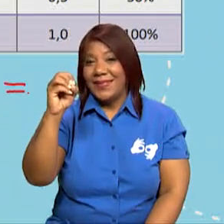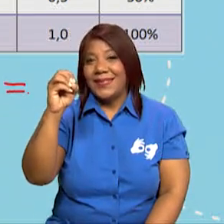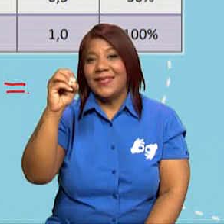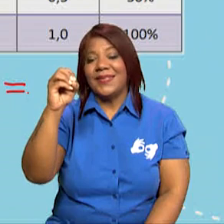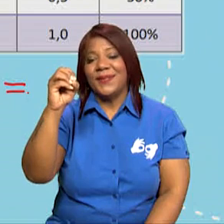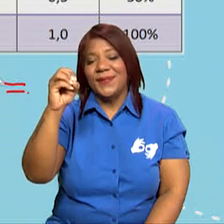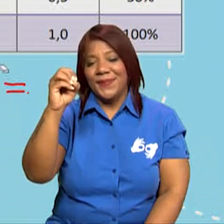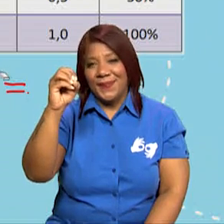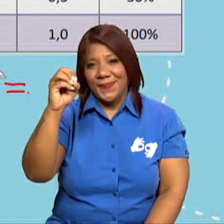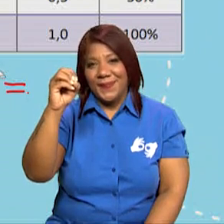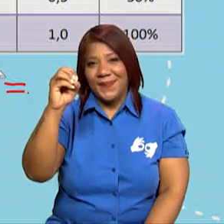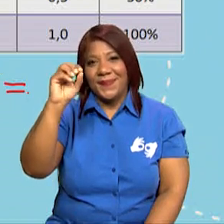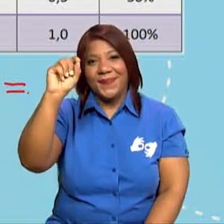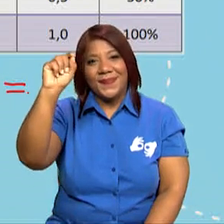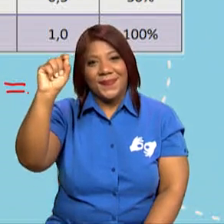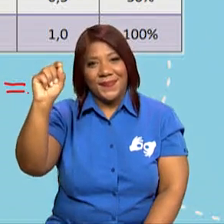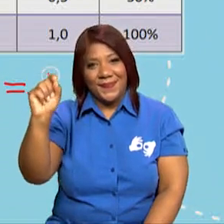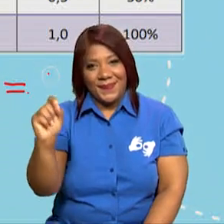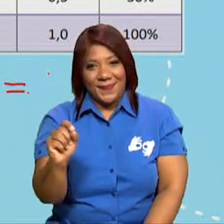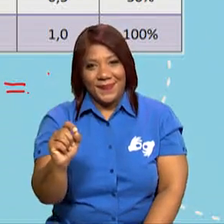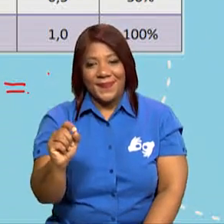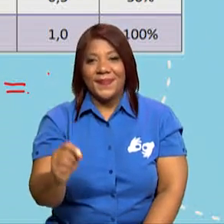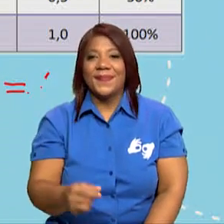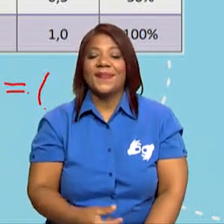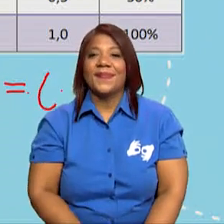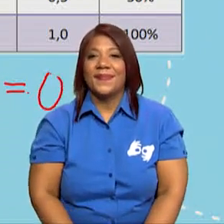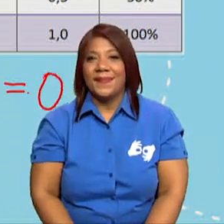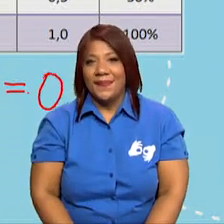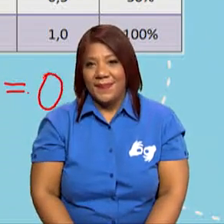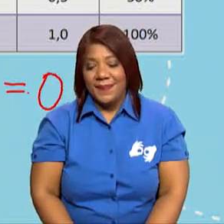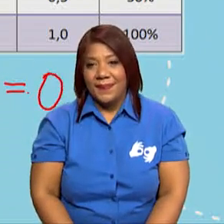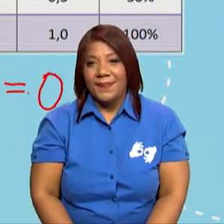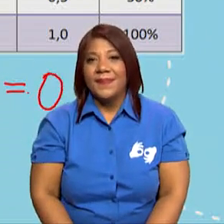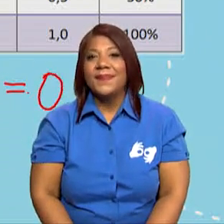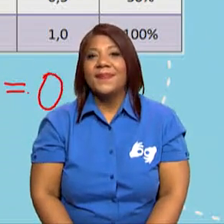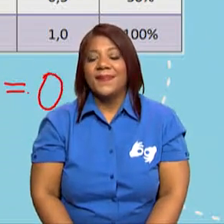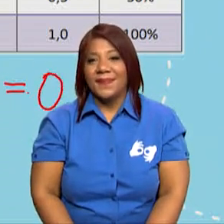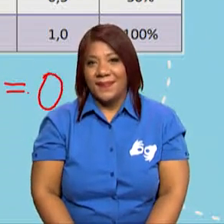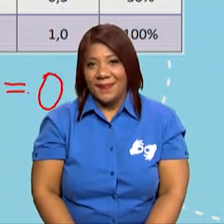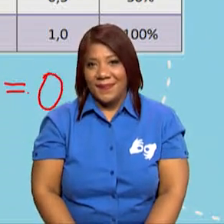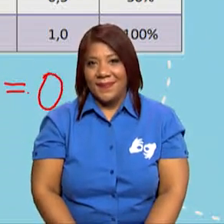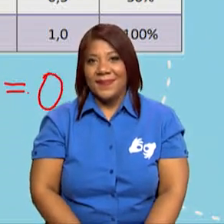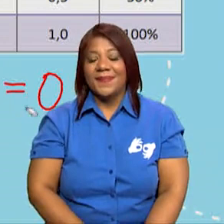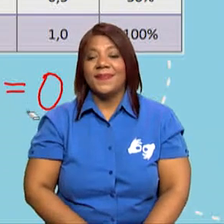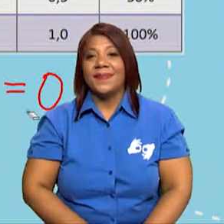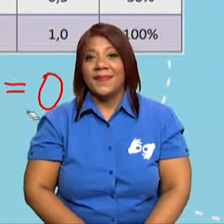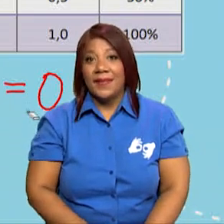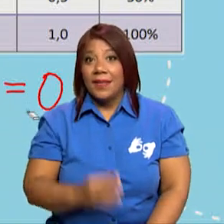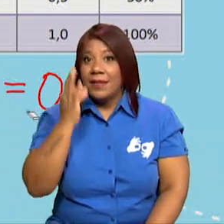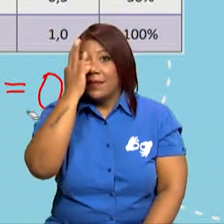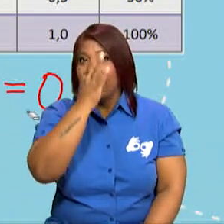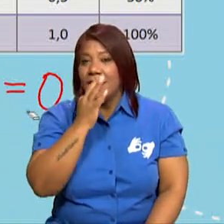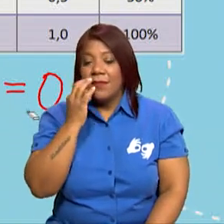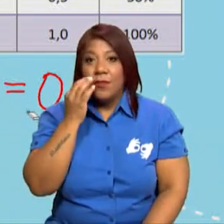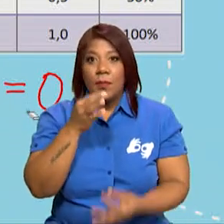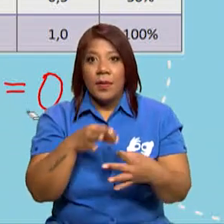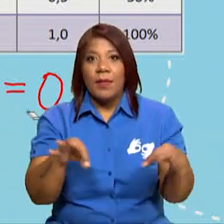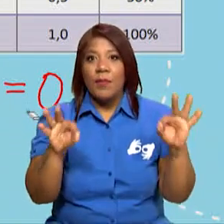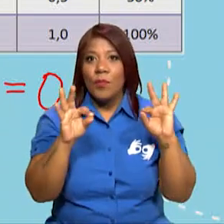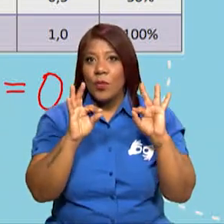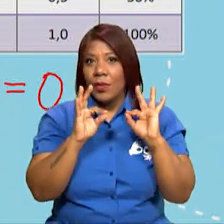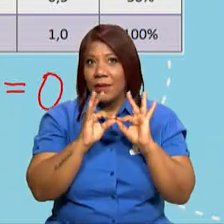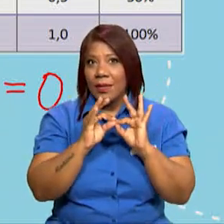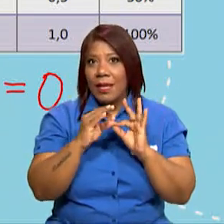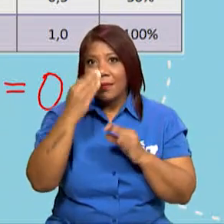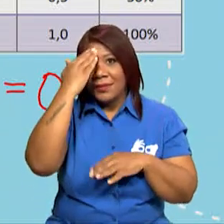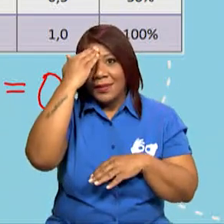poner 0, 0, muy bien. Oiga, me sirvió mucho haber recordado todas esas clases. Sí, Fluffy, entonces después